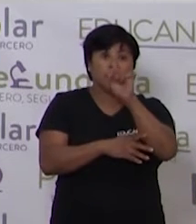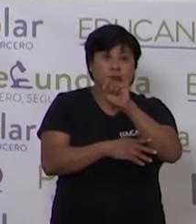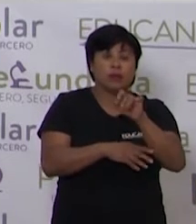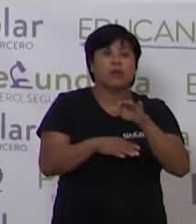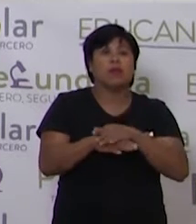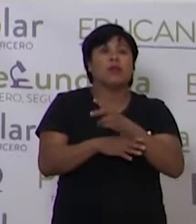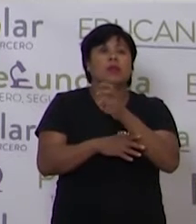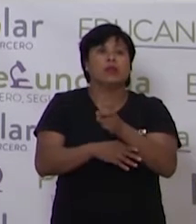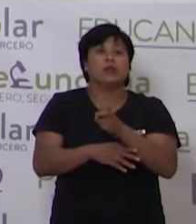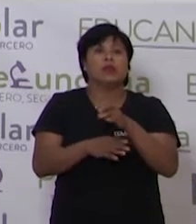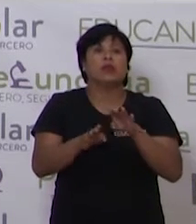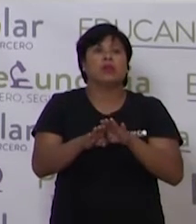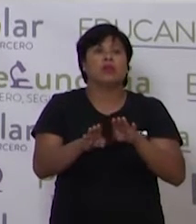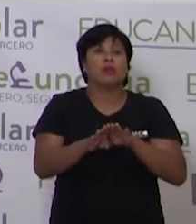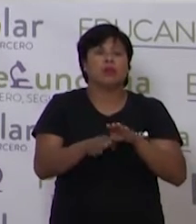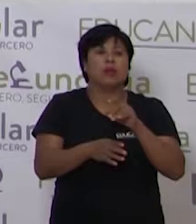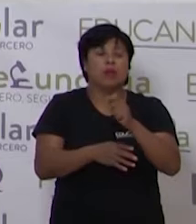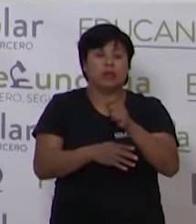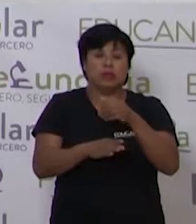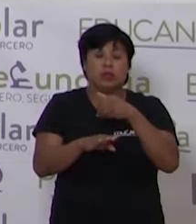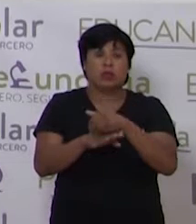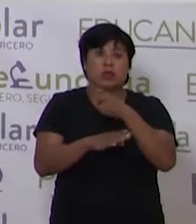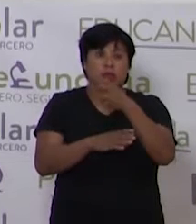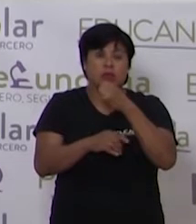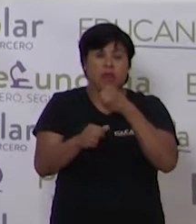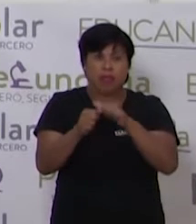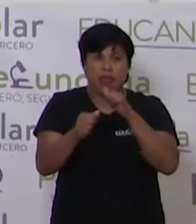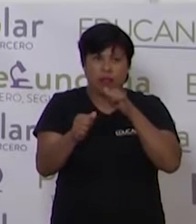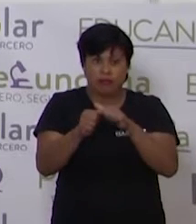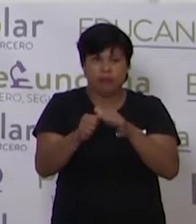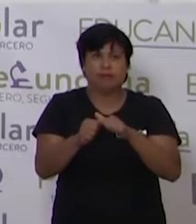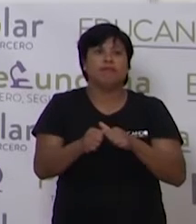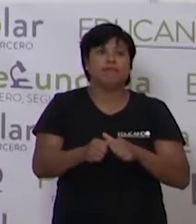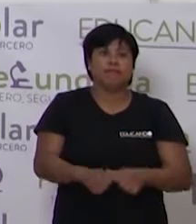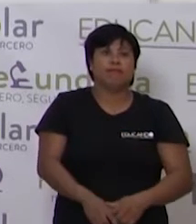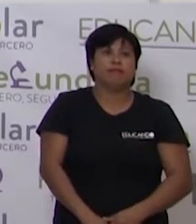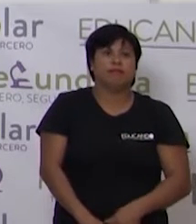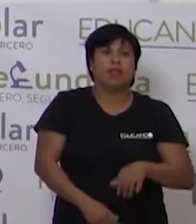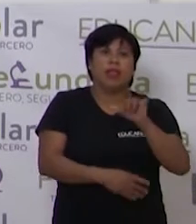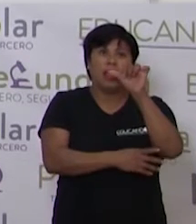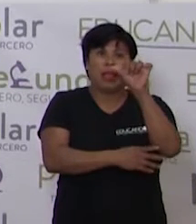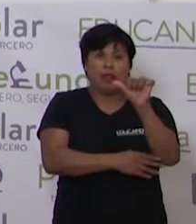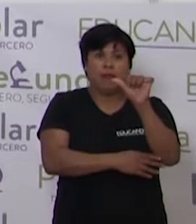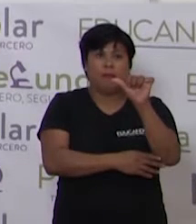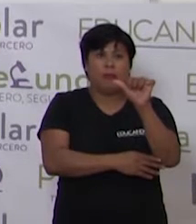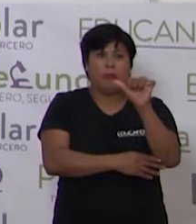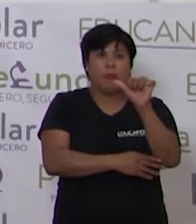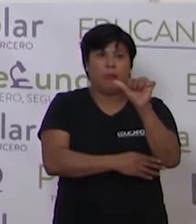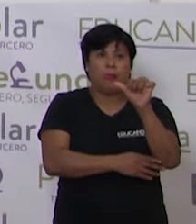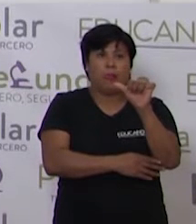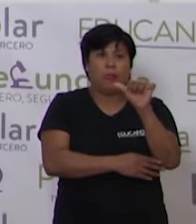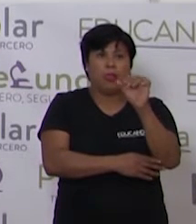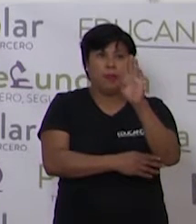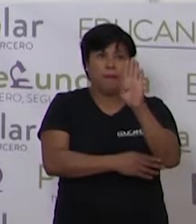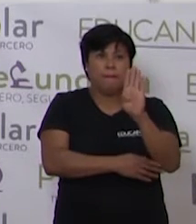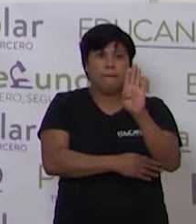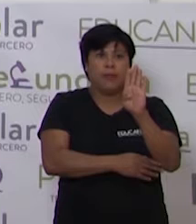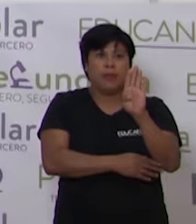por medio de las siguientes letras. A,